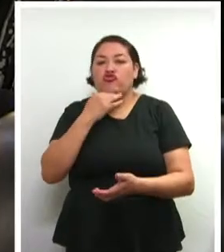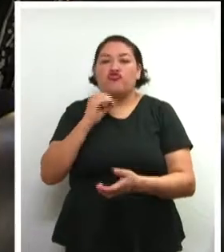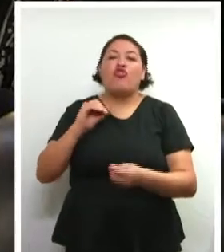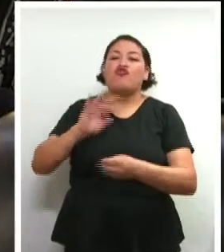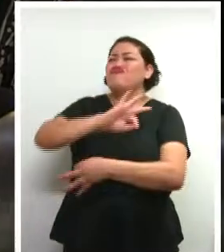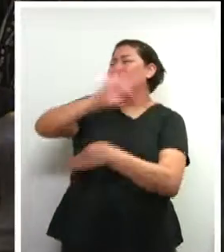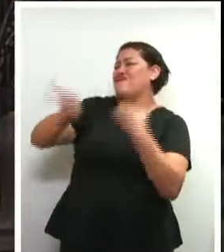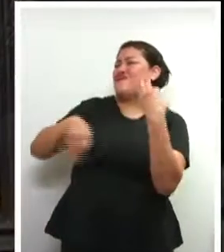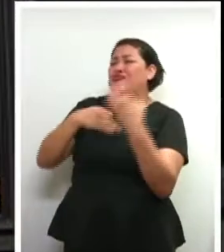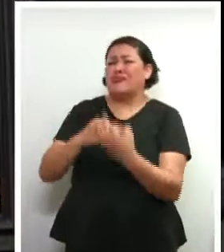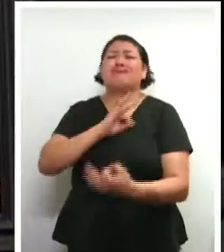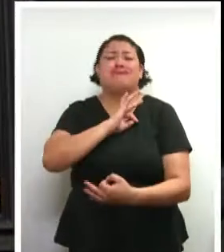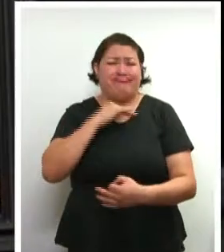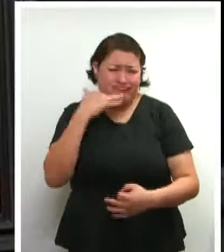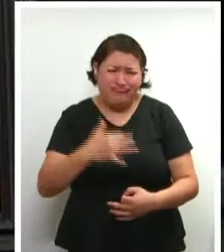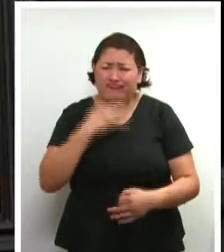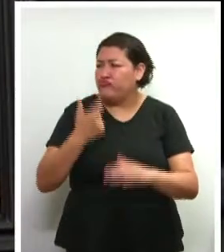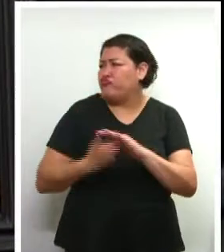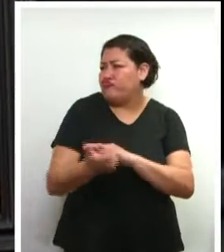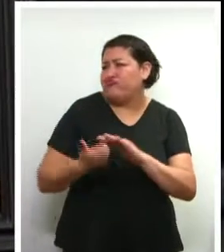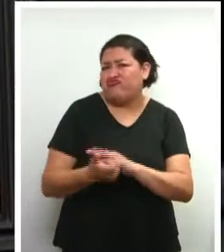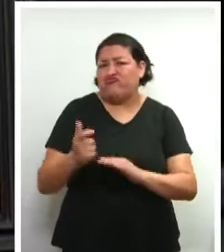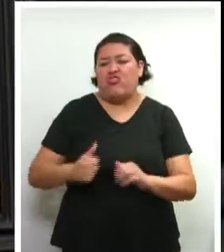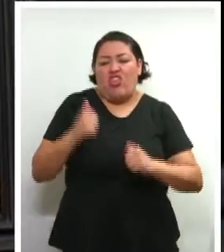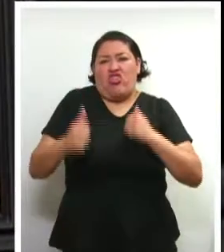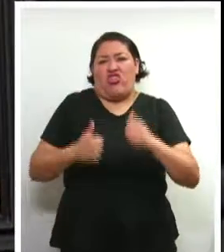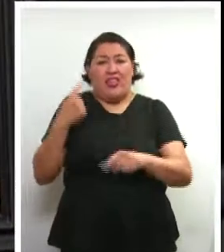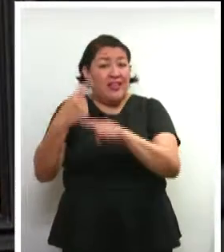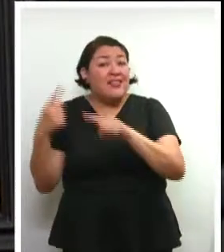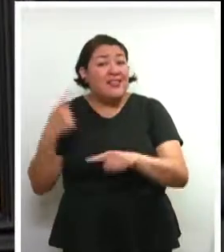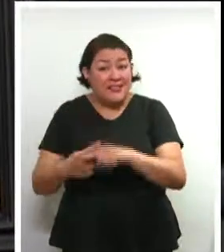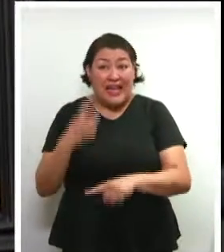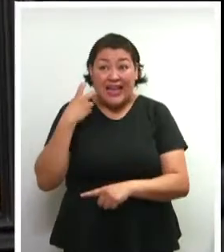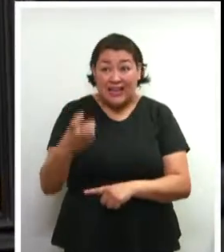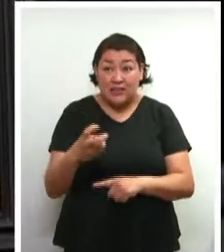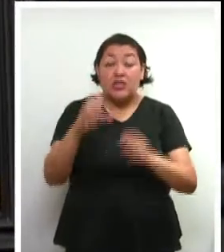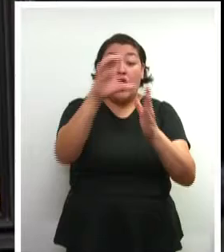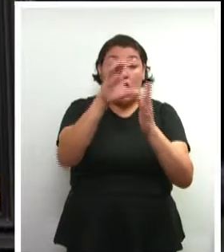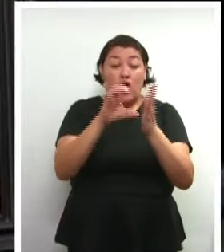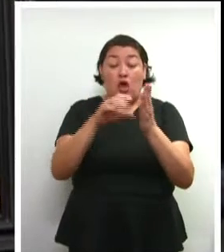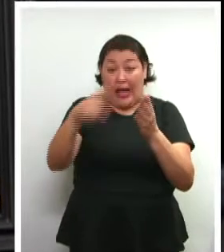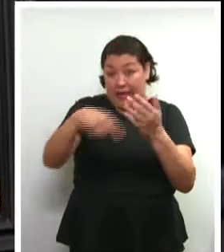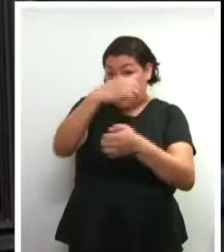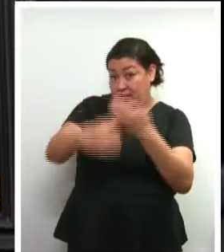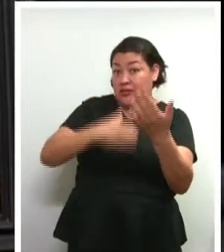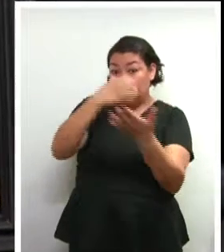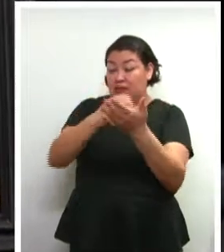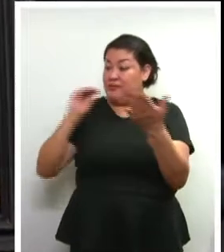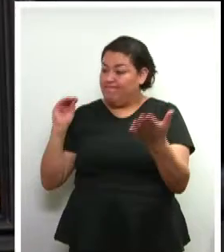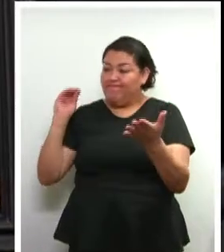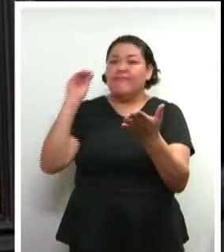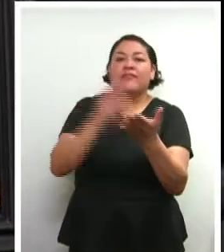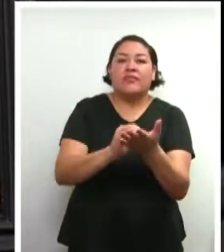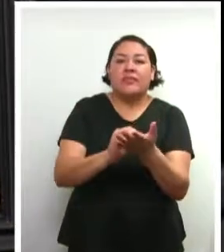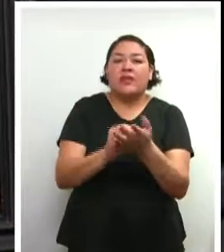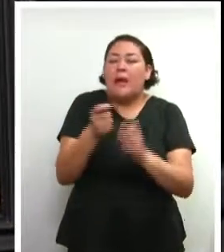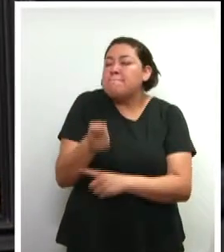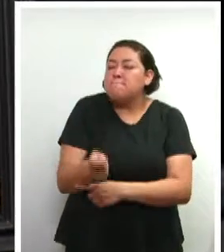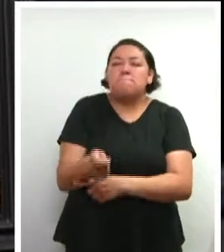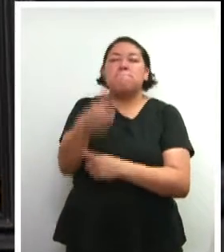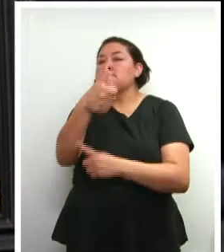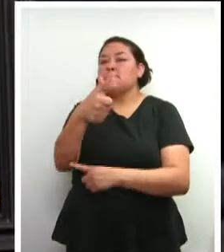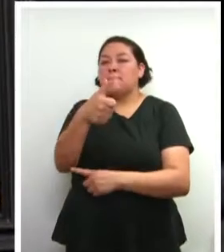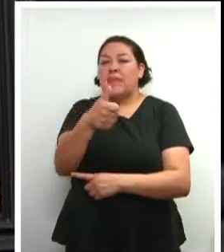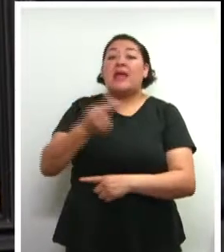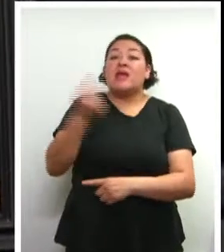la inclusión de esta garantía del debido ejercicio de la función pública, la Constitución de nuestra ciudad será pionera en